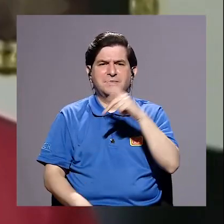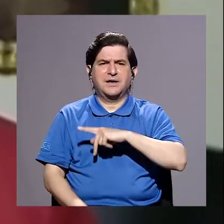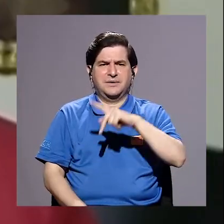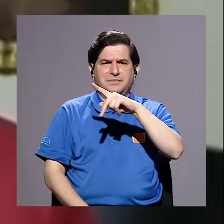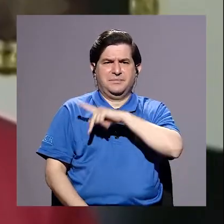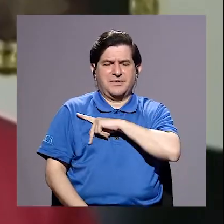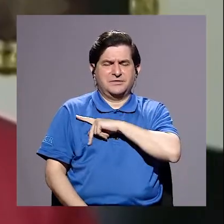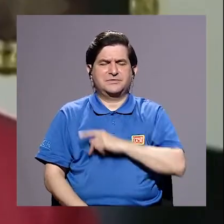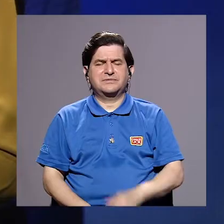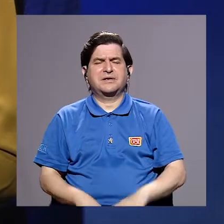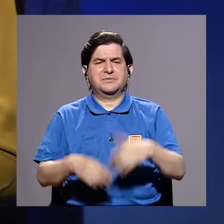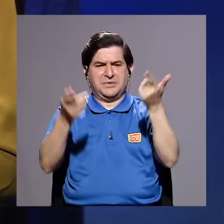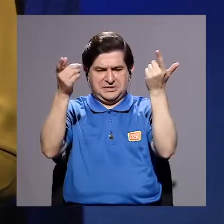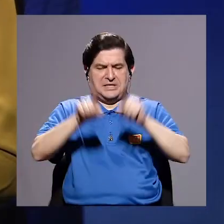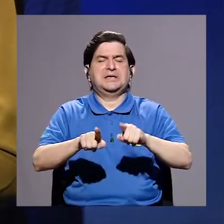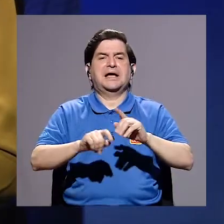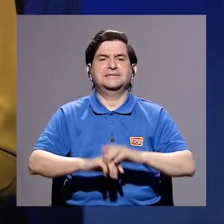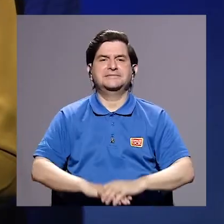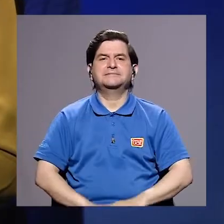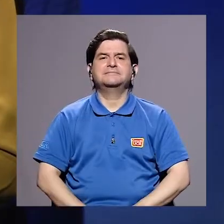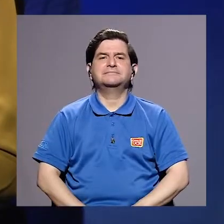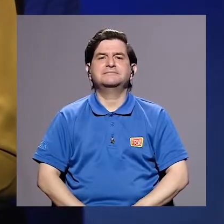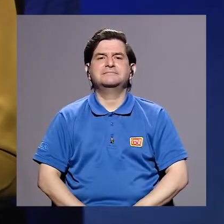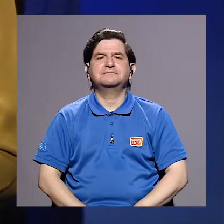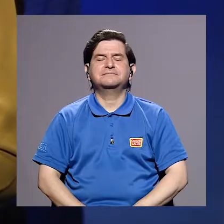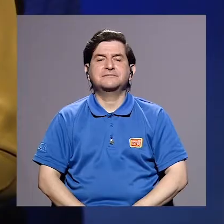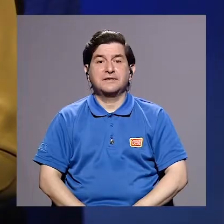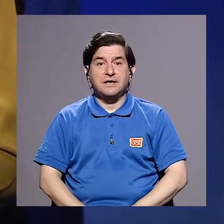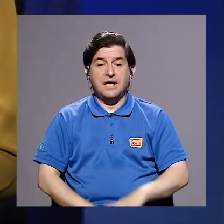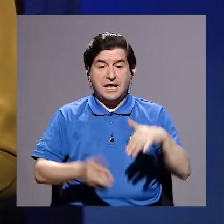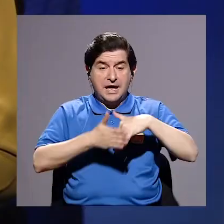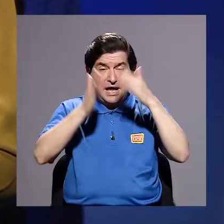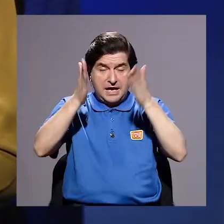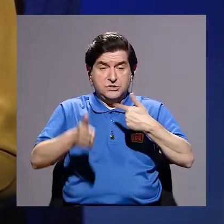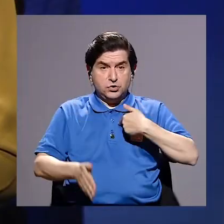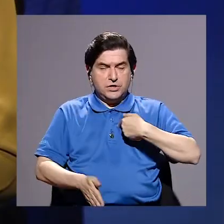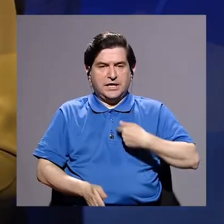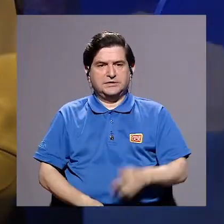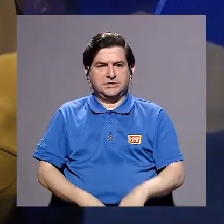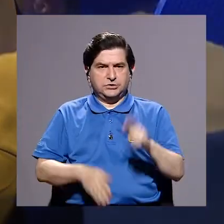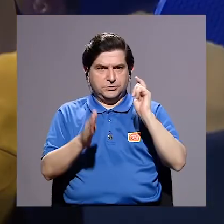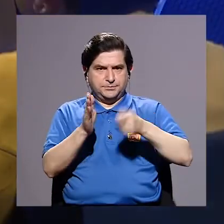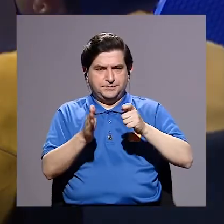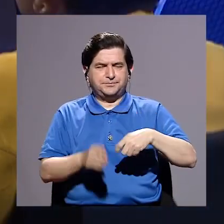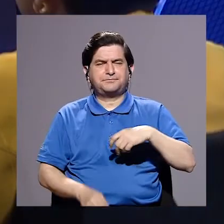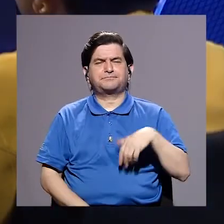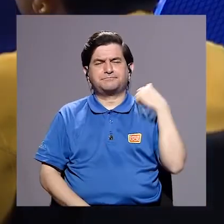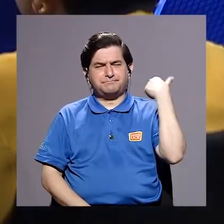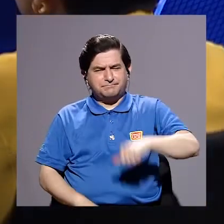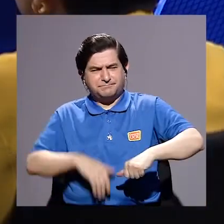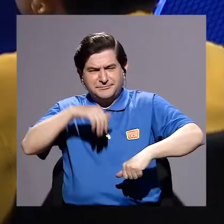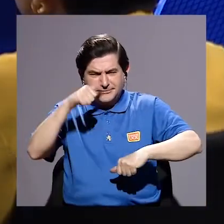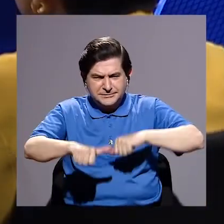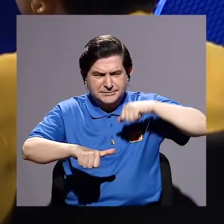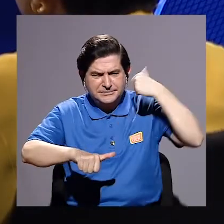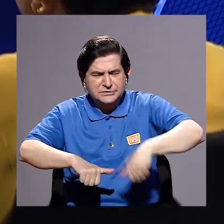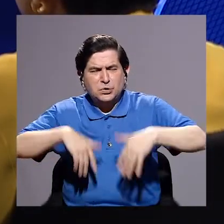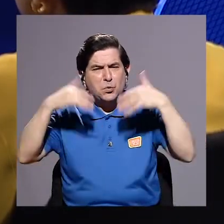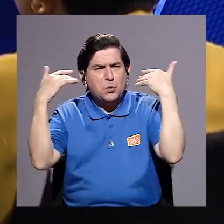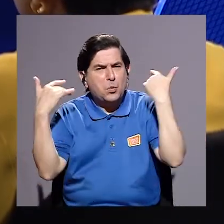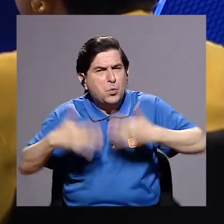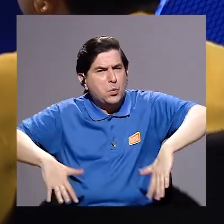personalmente a sus clases. Así es que, estando como estudiante de Derecho, tuve que librar una